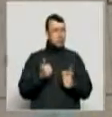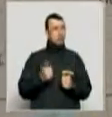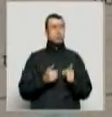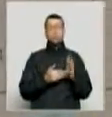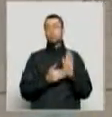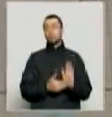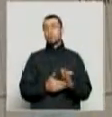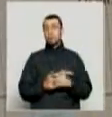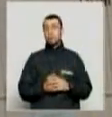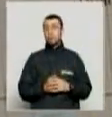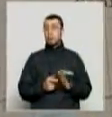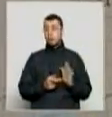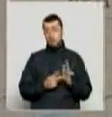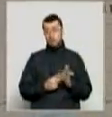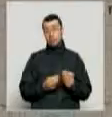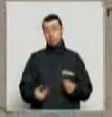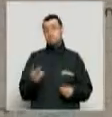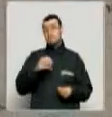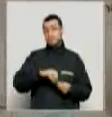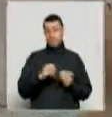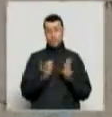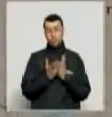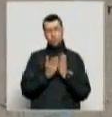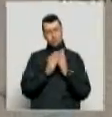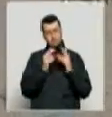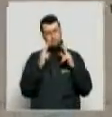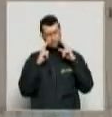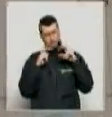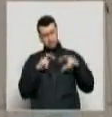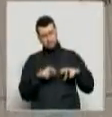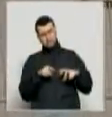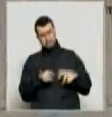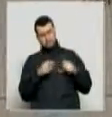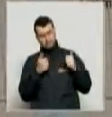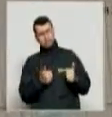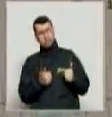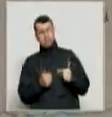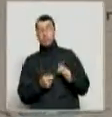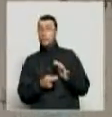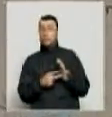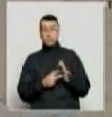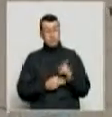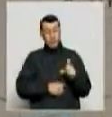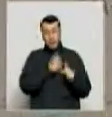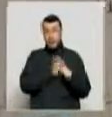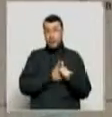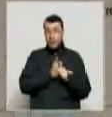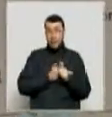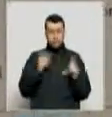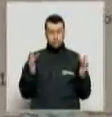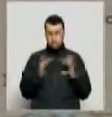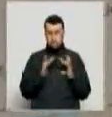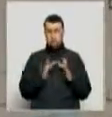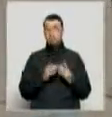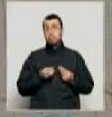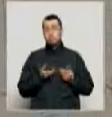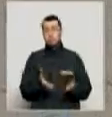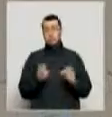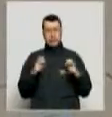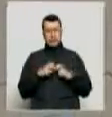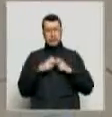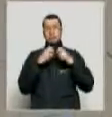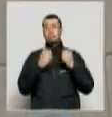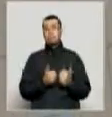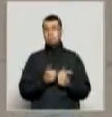ver. Eso enriquece mucho más el estudio porque ya entra a medir puntualmente por milisegundos la conducción eléctrica. Entonces en este momento